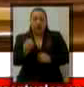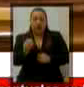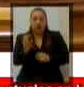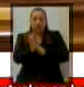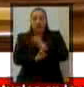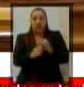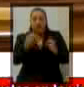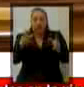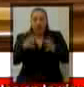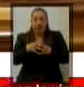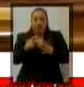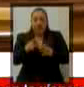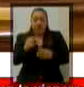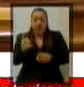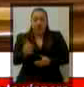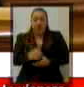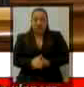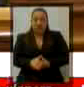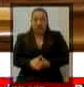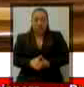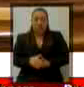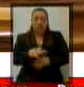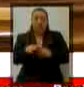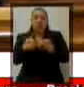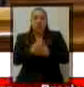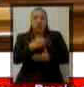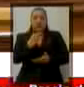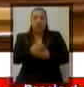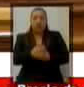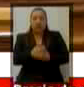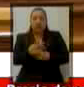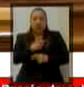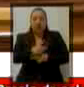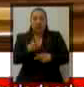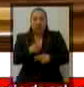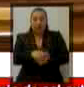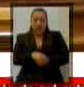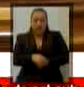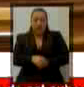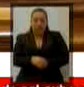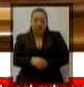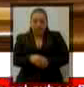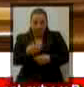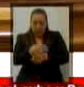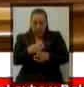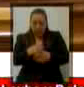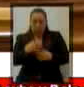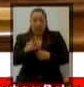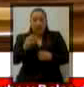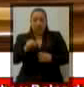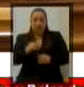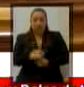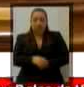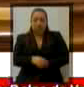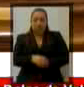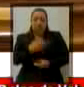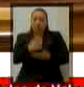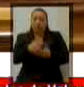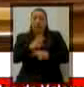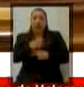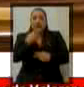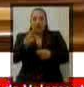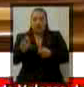ecológico. Esos son, en realidad, todas las causas de la violencia se forman así. Las causas de la violencia